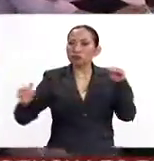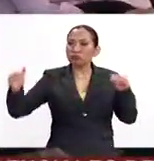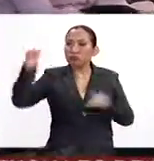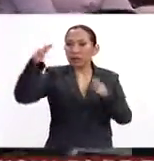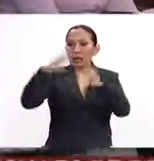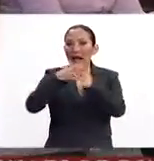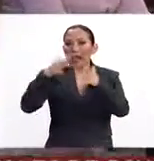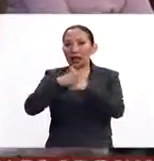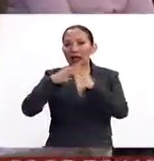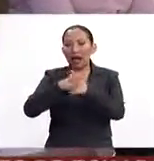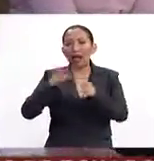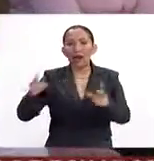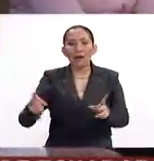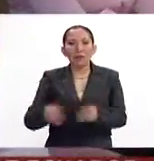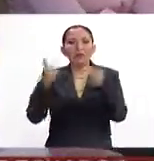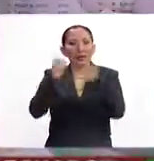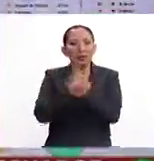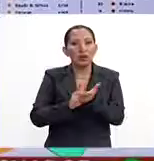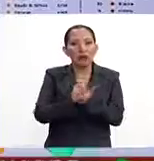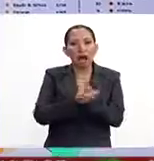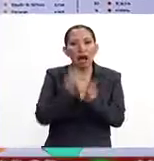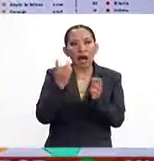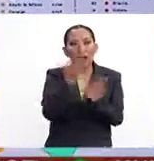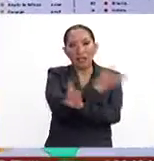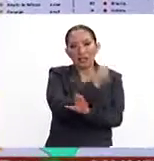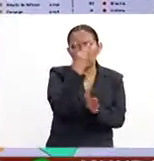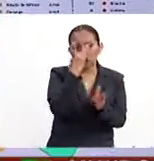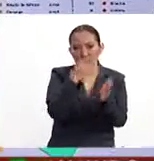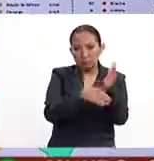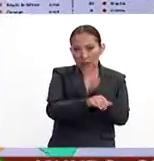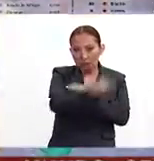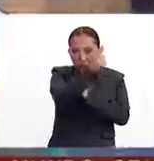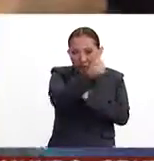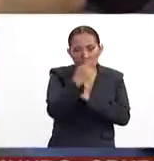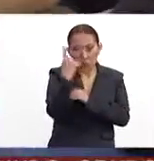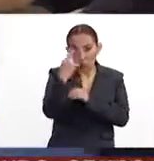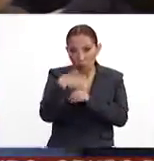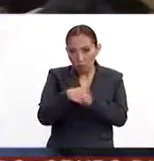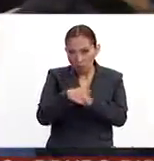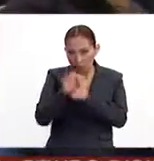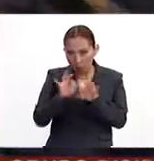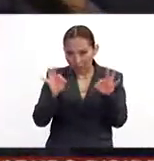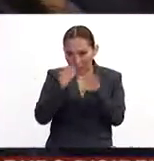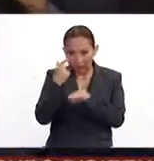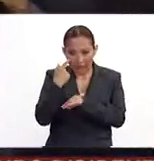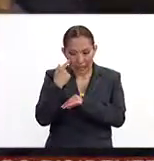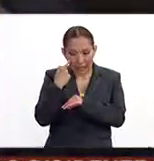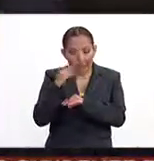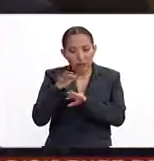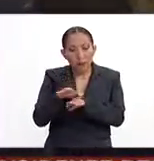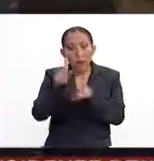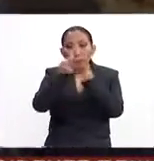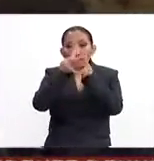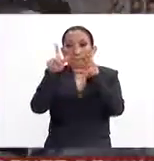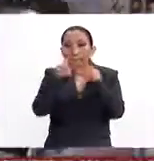de la guerra contra las drogas en el año 2011. Y hay un dato que sí me gustaría tocar sobre la